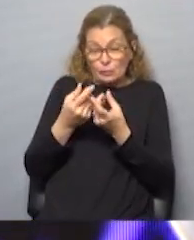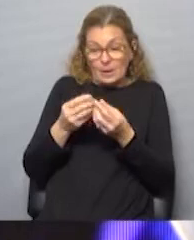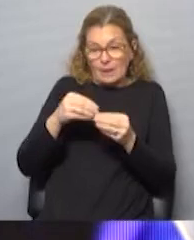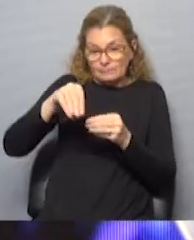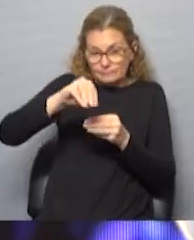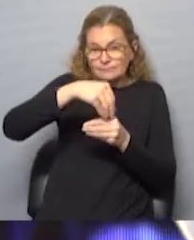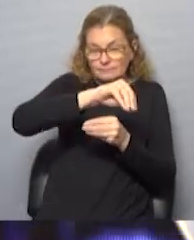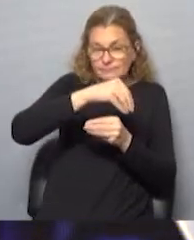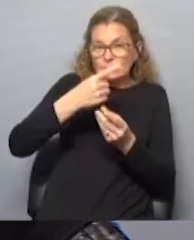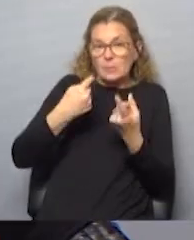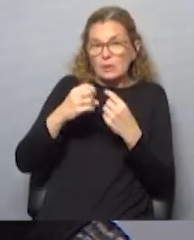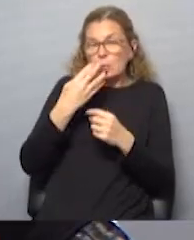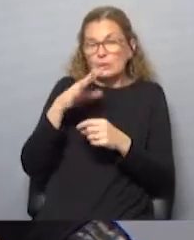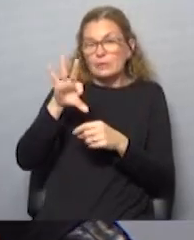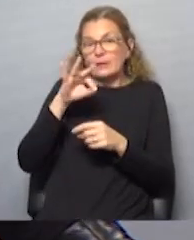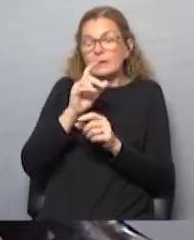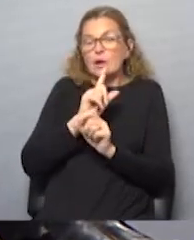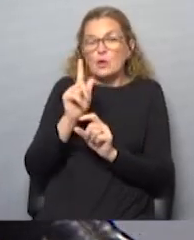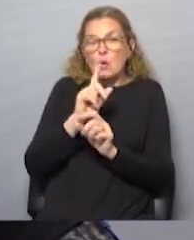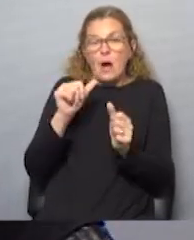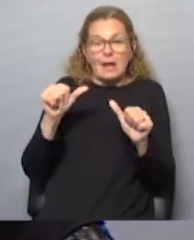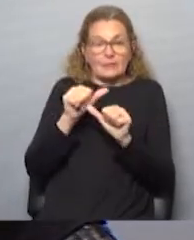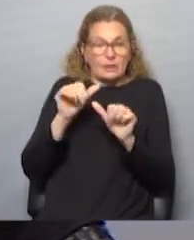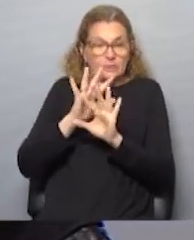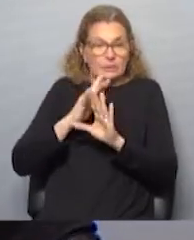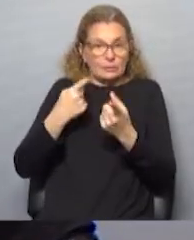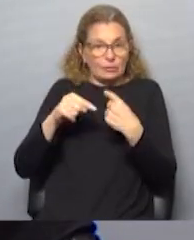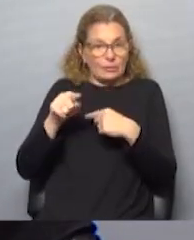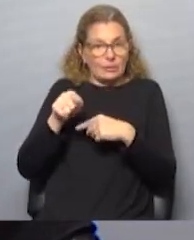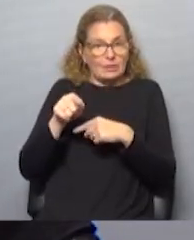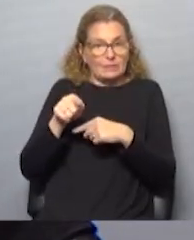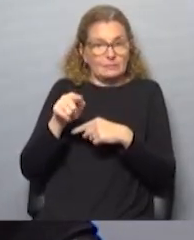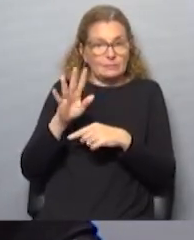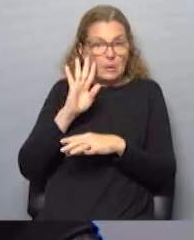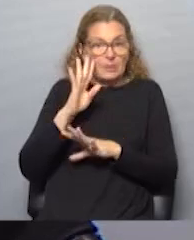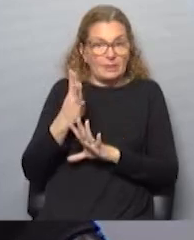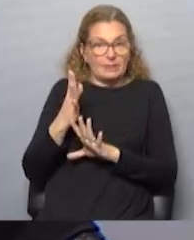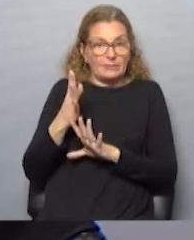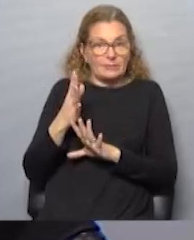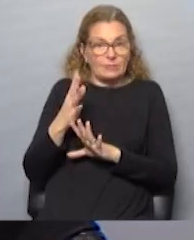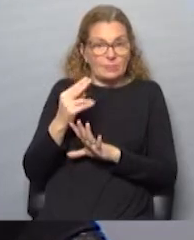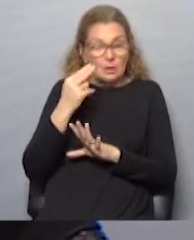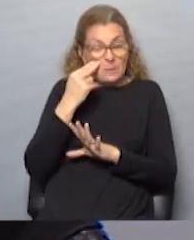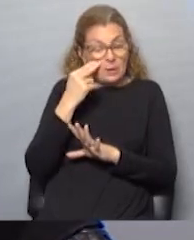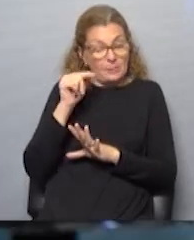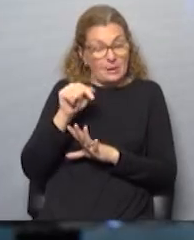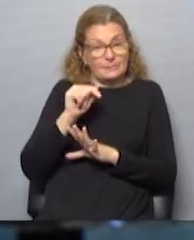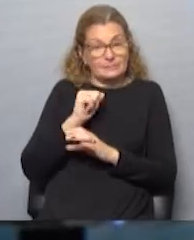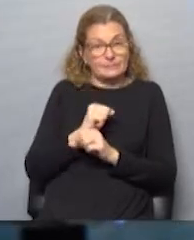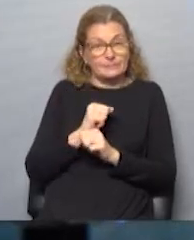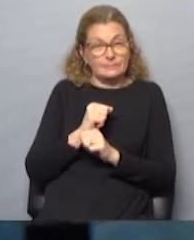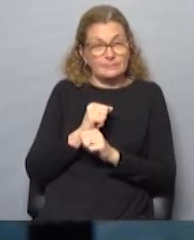pero bueno se elige no hacerlo entonces creo que ahí está el quid de la cuestión me haya